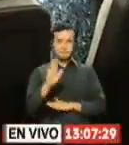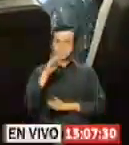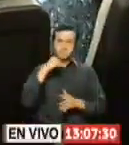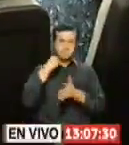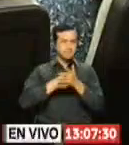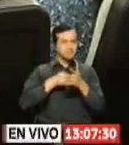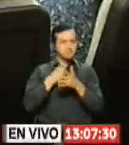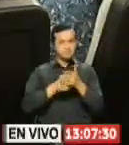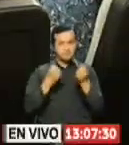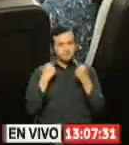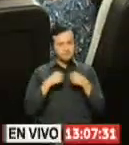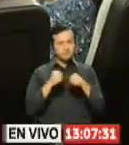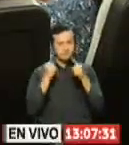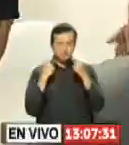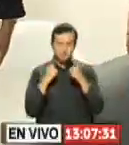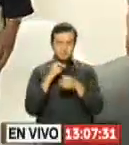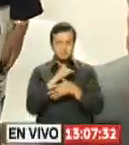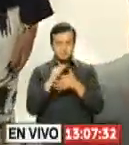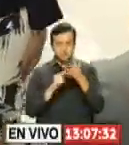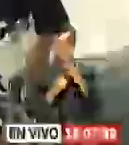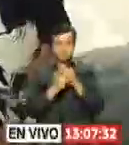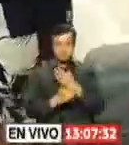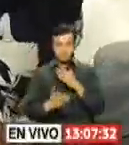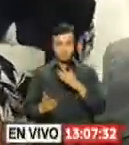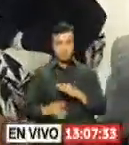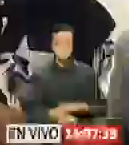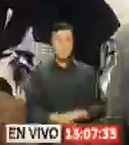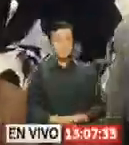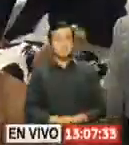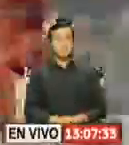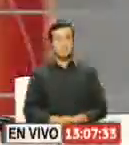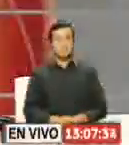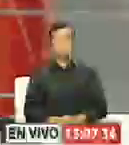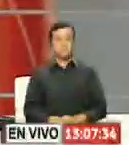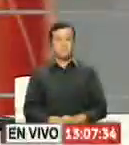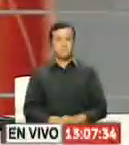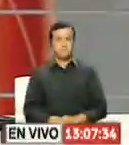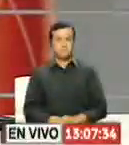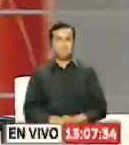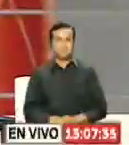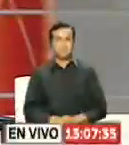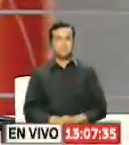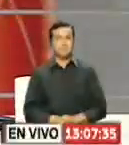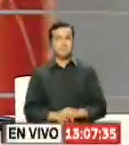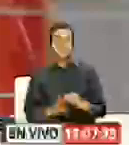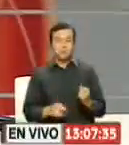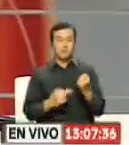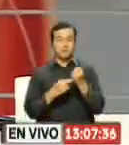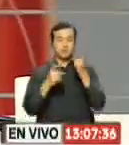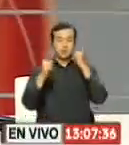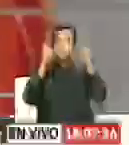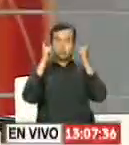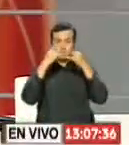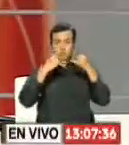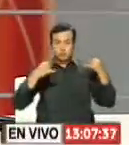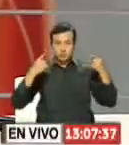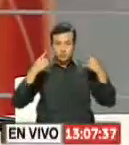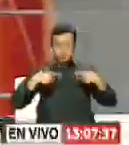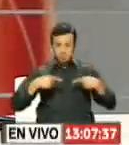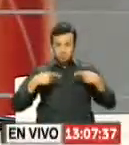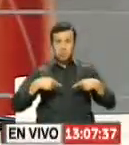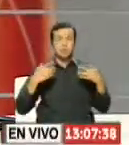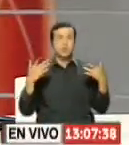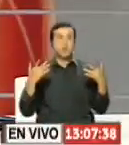lucha sin excusas contra este mal. Sofía Montoya, Telediario. Y se refuerza el control en frontera para evitar el